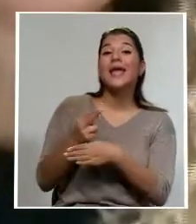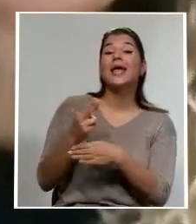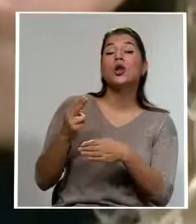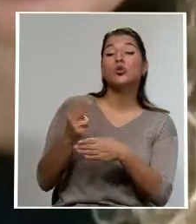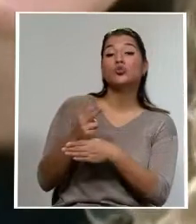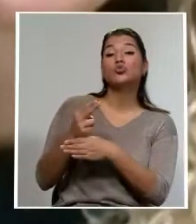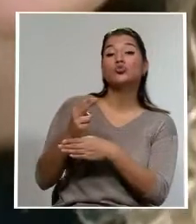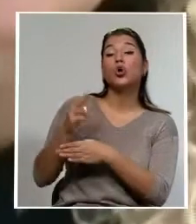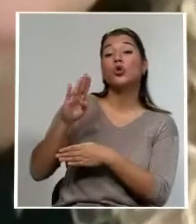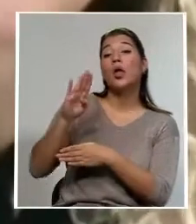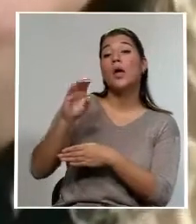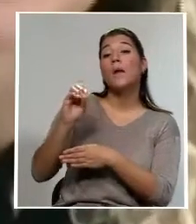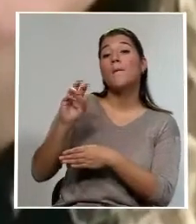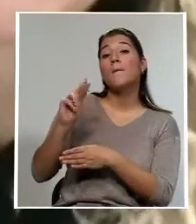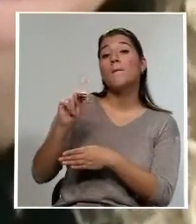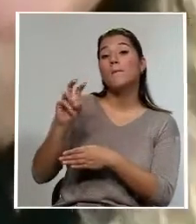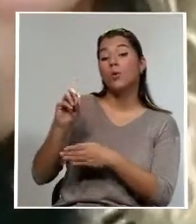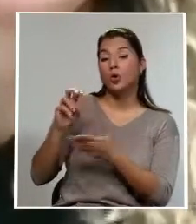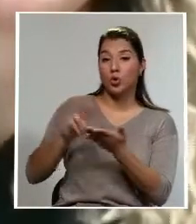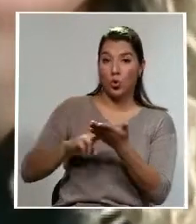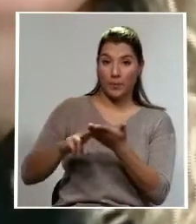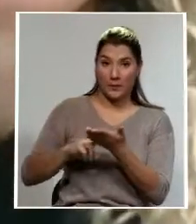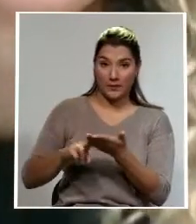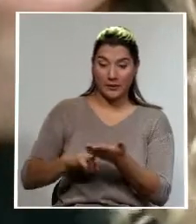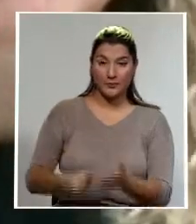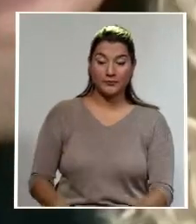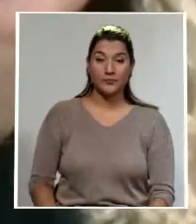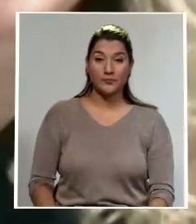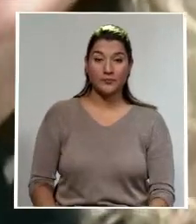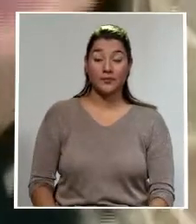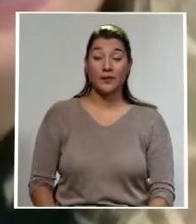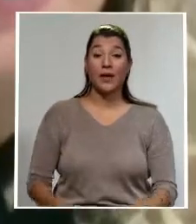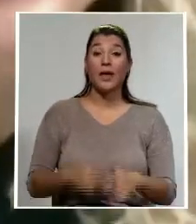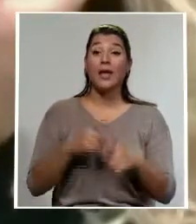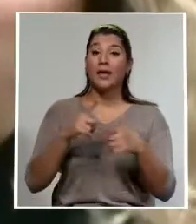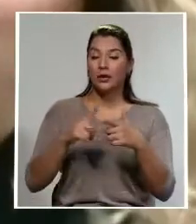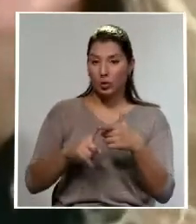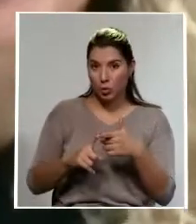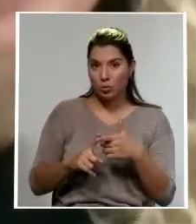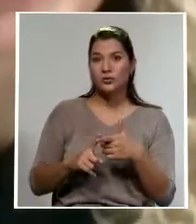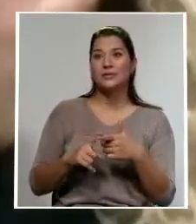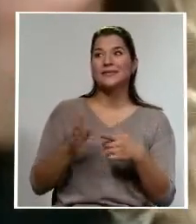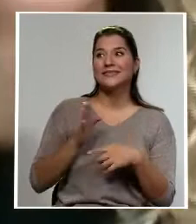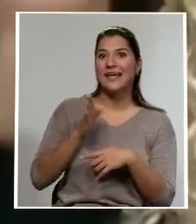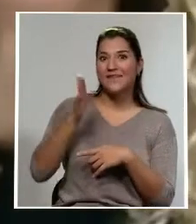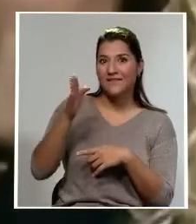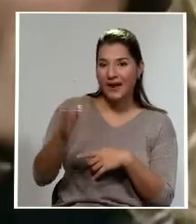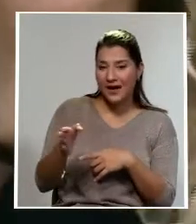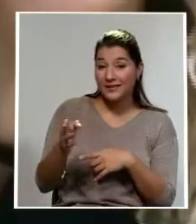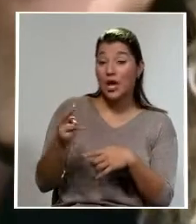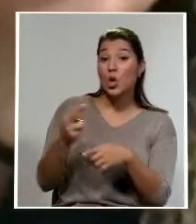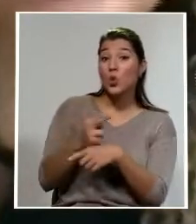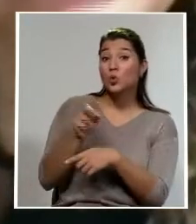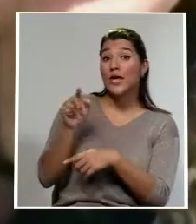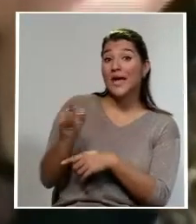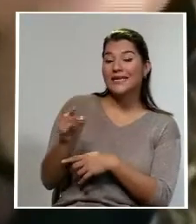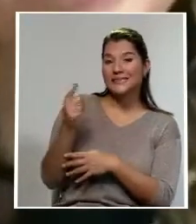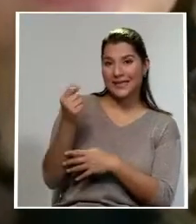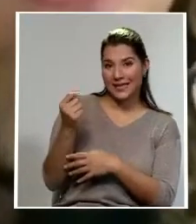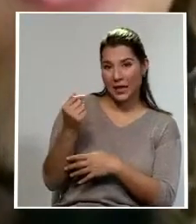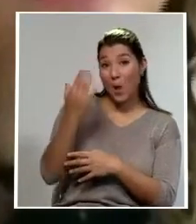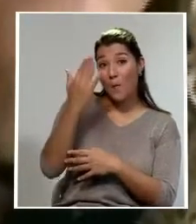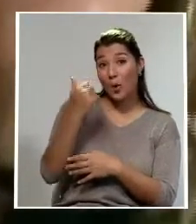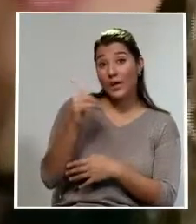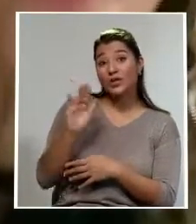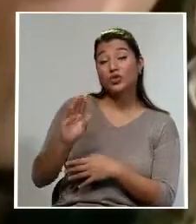de los valores de oferta pública temática, ¿verdad? Que entonces se acerquen, dispongan y utilicen esos recursos que su tasa es